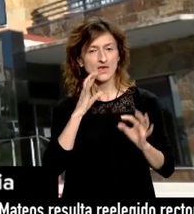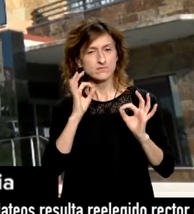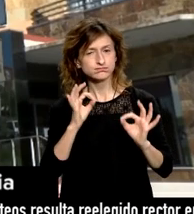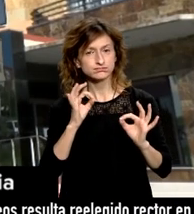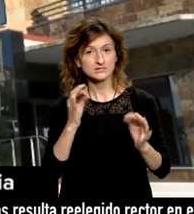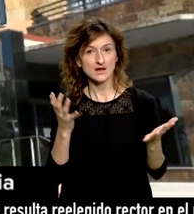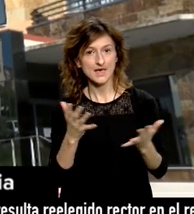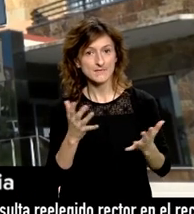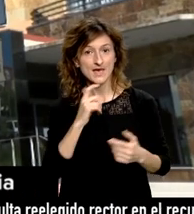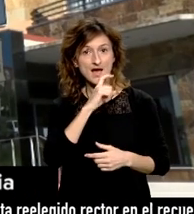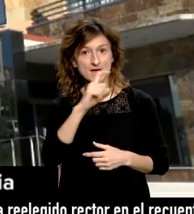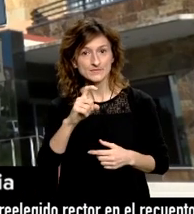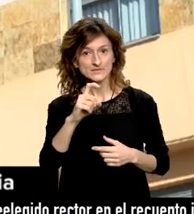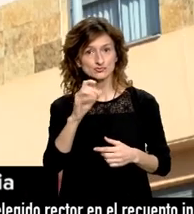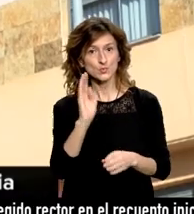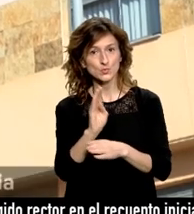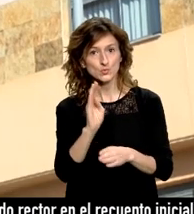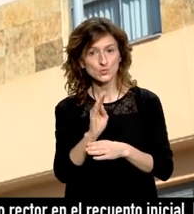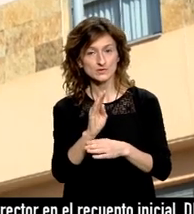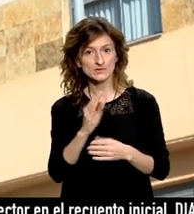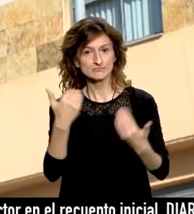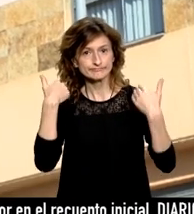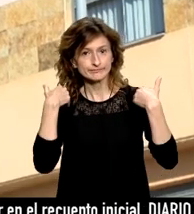alarmante y apela a la responsabilidad de los ciudadanos.